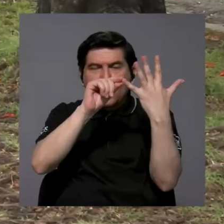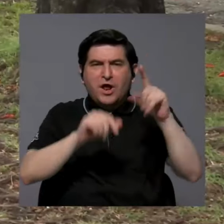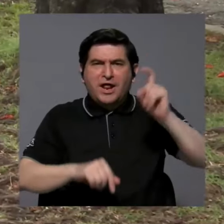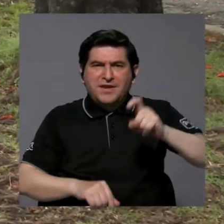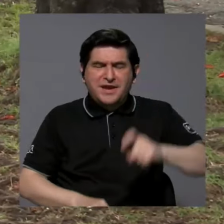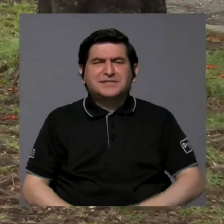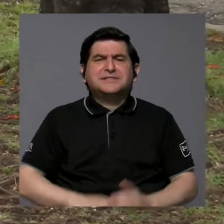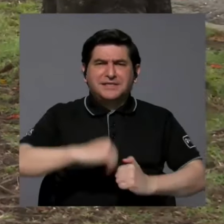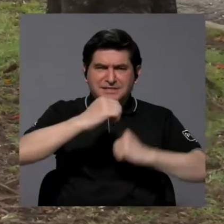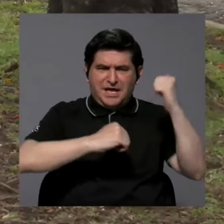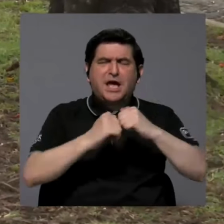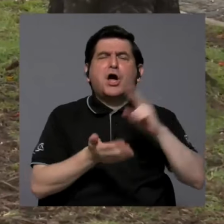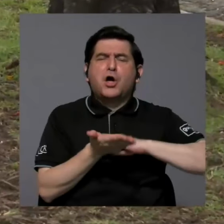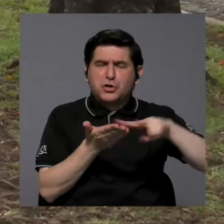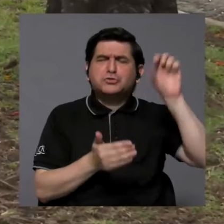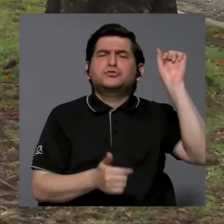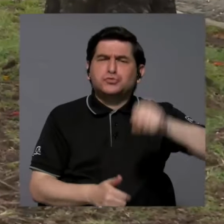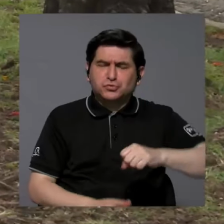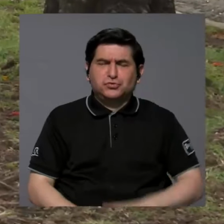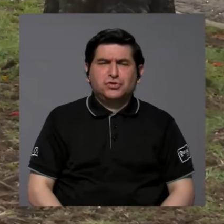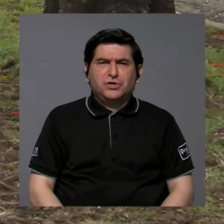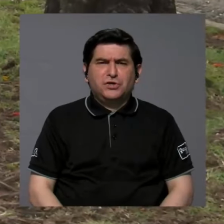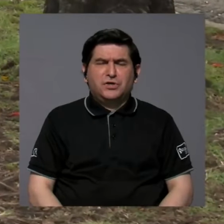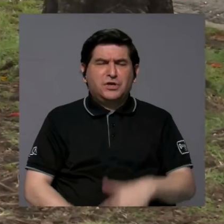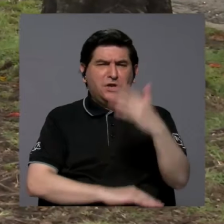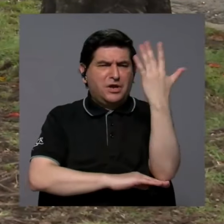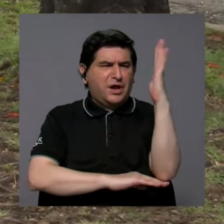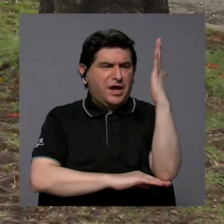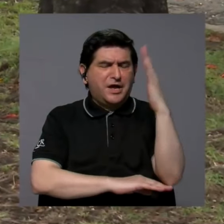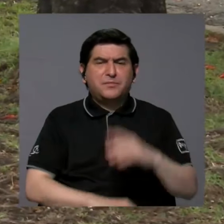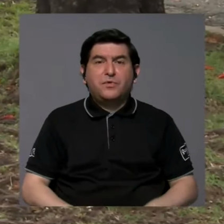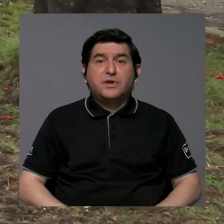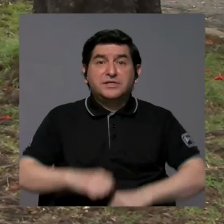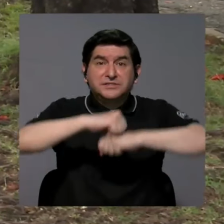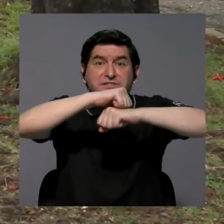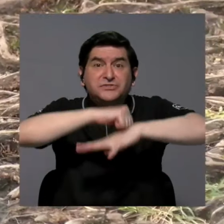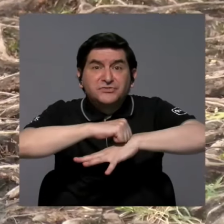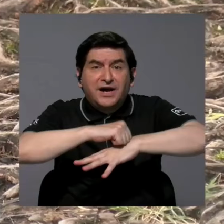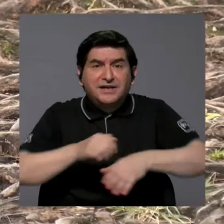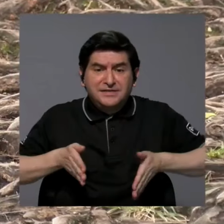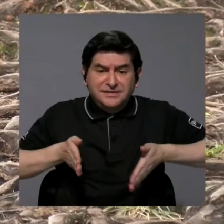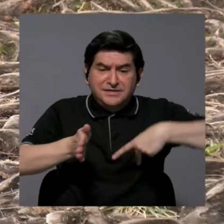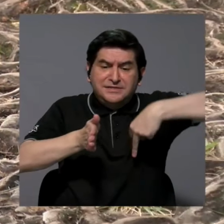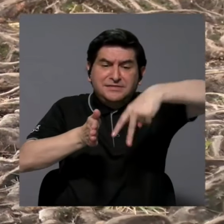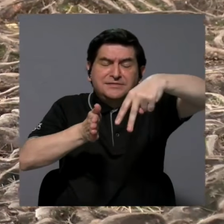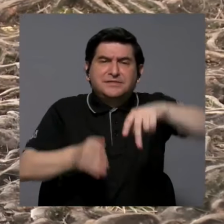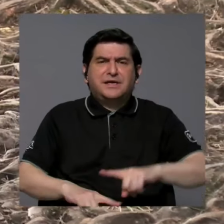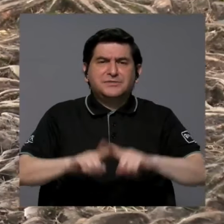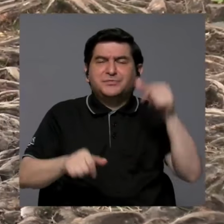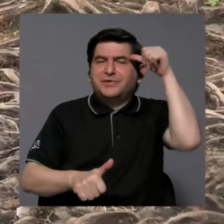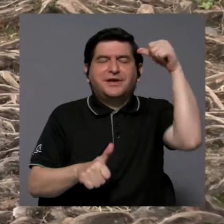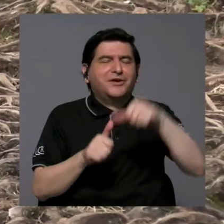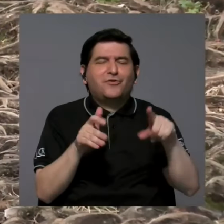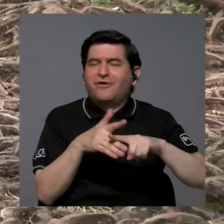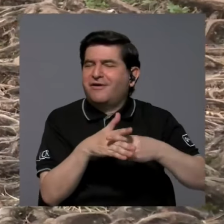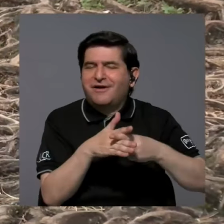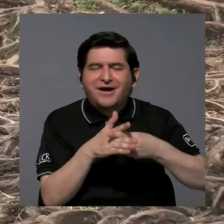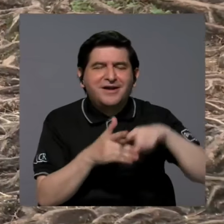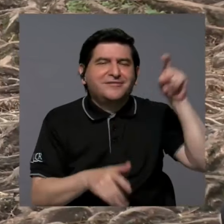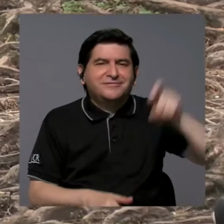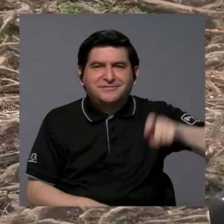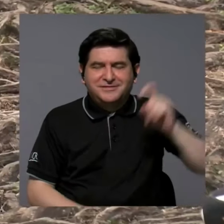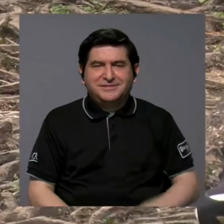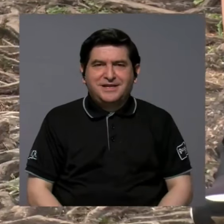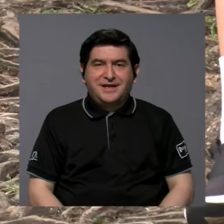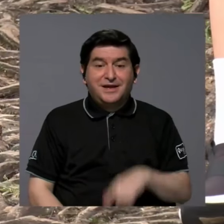Necesitamos mucha infraestructura verde, necesitamos árboles en las raíces aceras, en las aceras. Pero no se recuerda el mantenimiento que